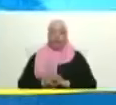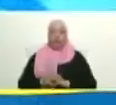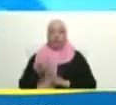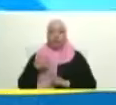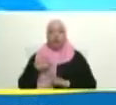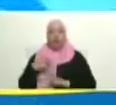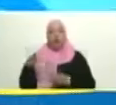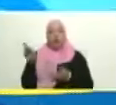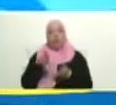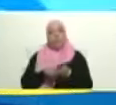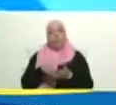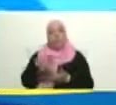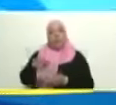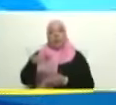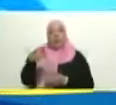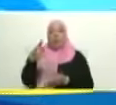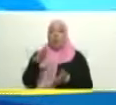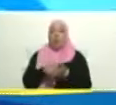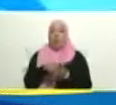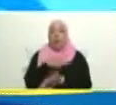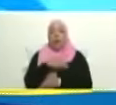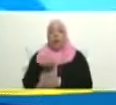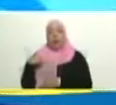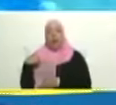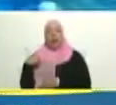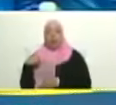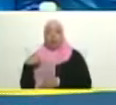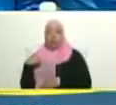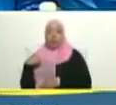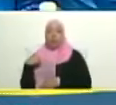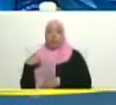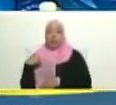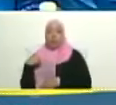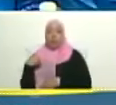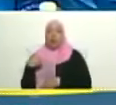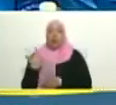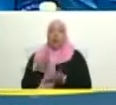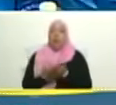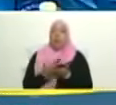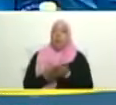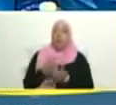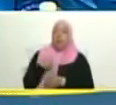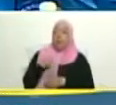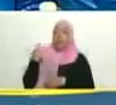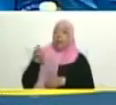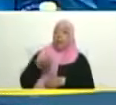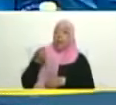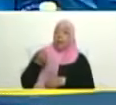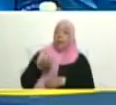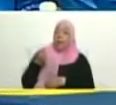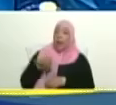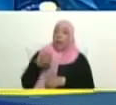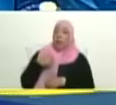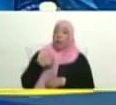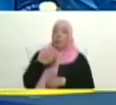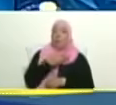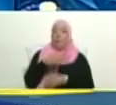insisto, quiero estar en mi agenda, general Márquez, ministro de la